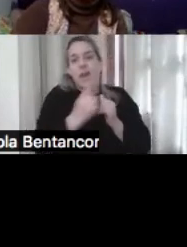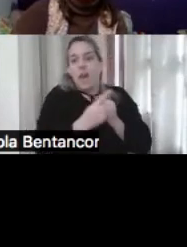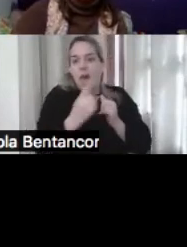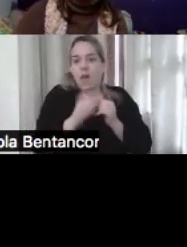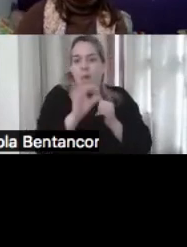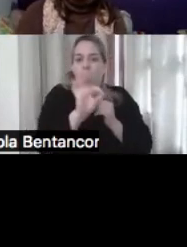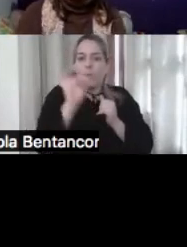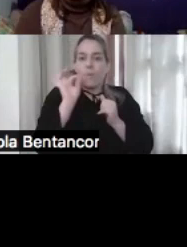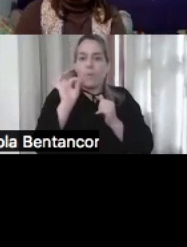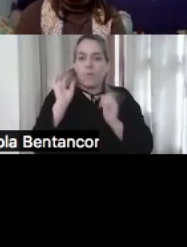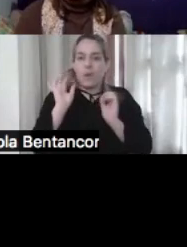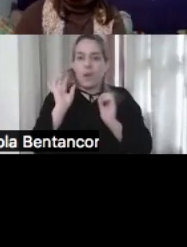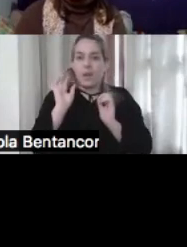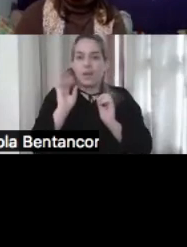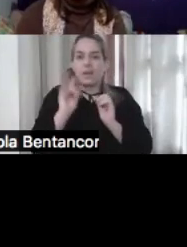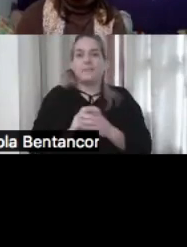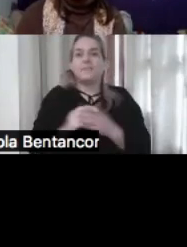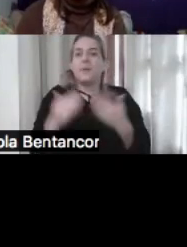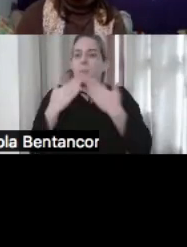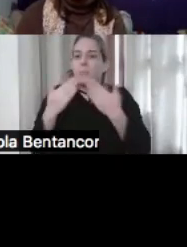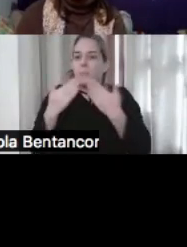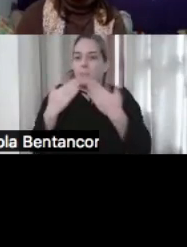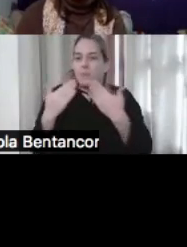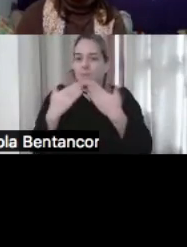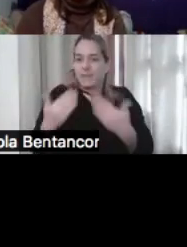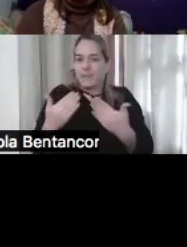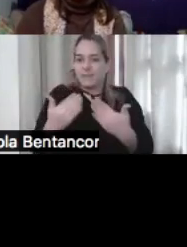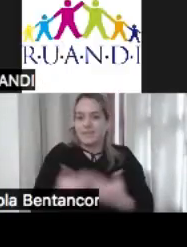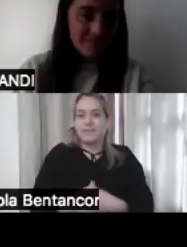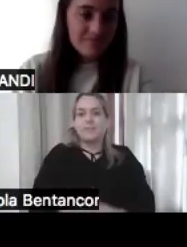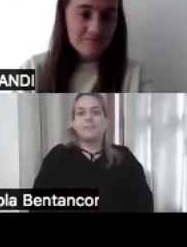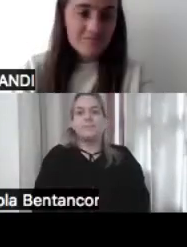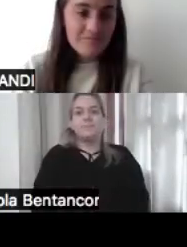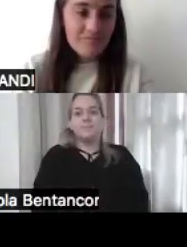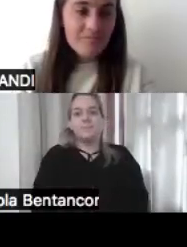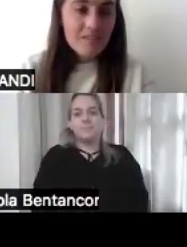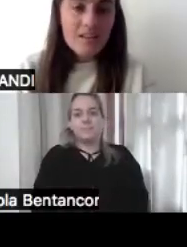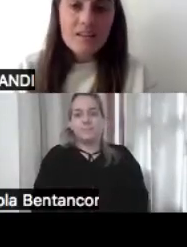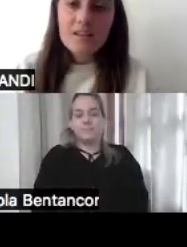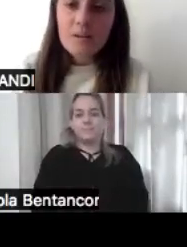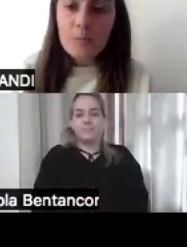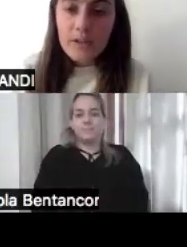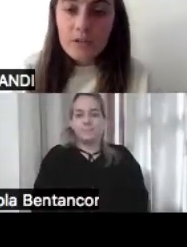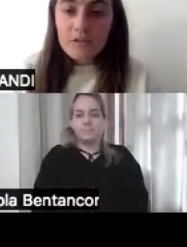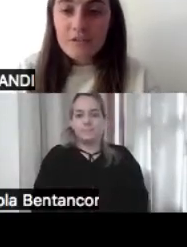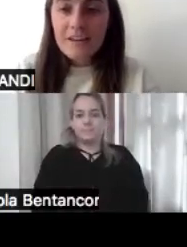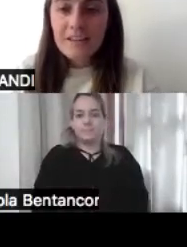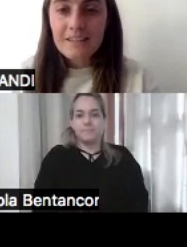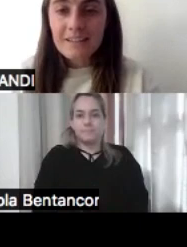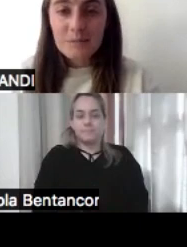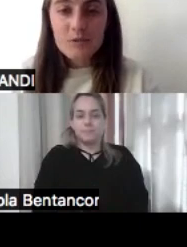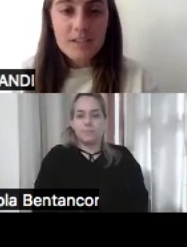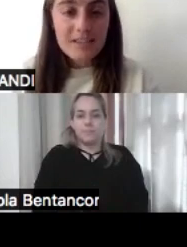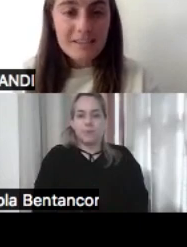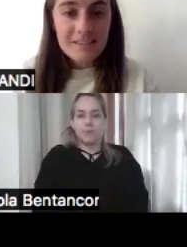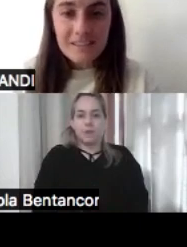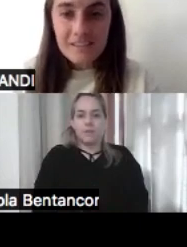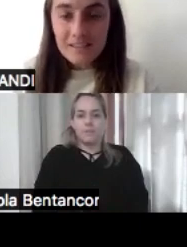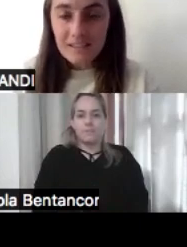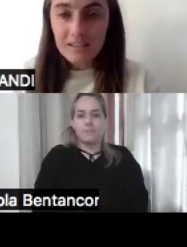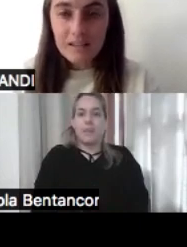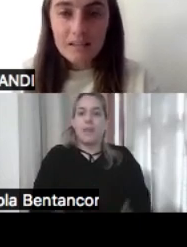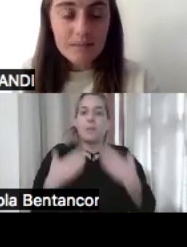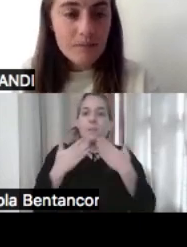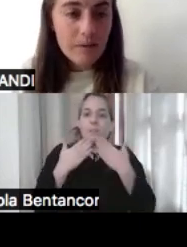decisiones. Muchísimas gracias. Bueno, Fernanda,